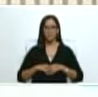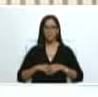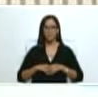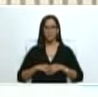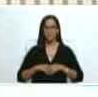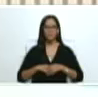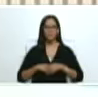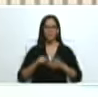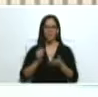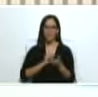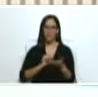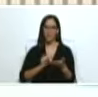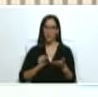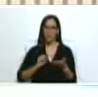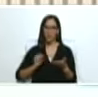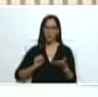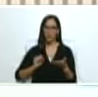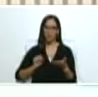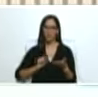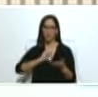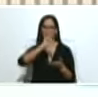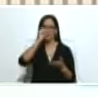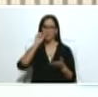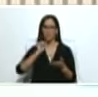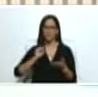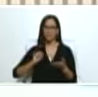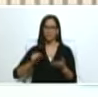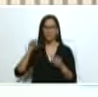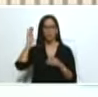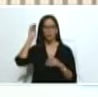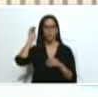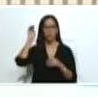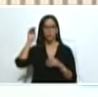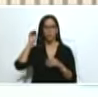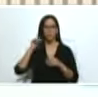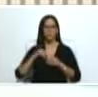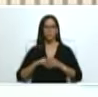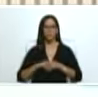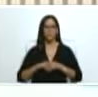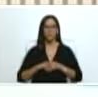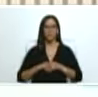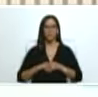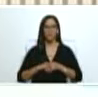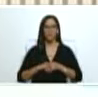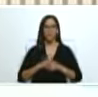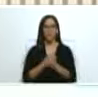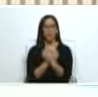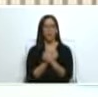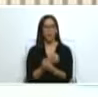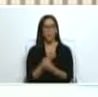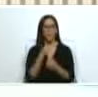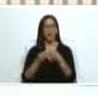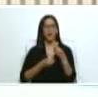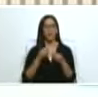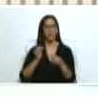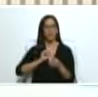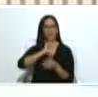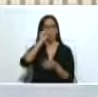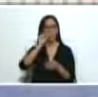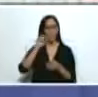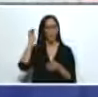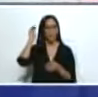Y dibujando, pues, aquí, haciendo el dibujo del futuro. Con amor, haciendo el dibujo del